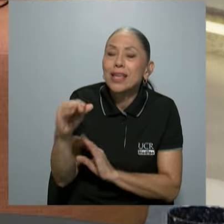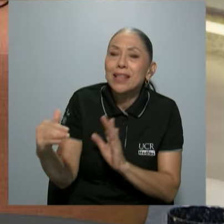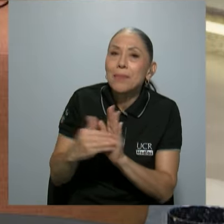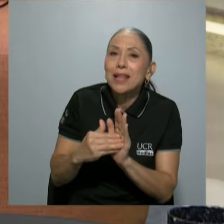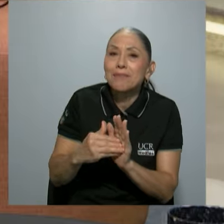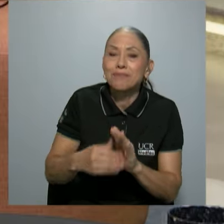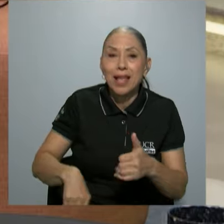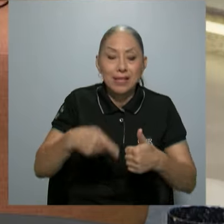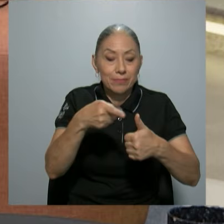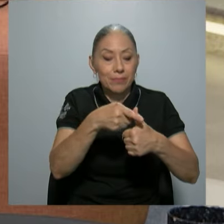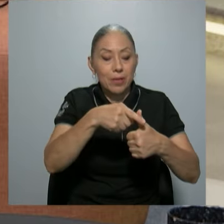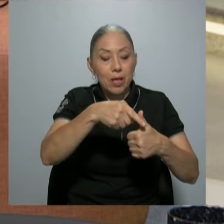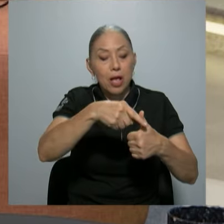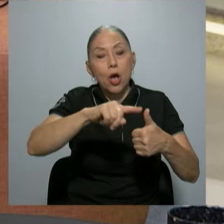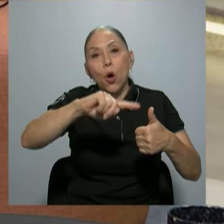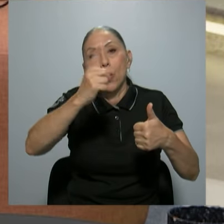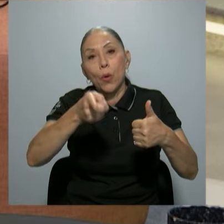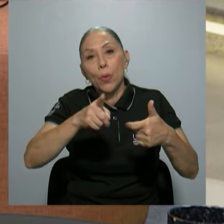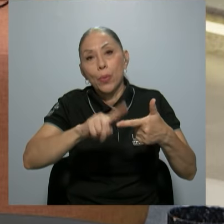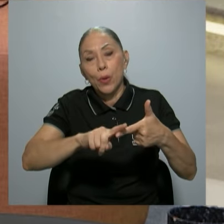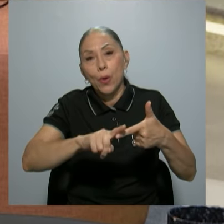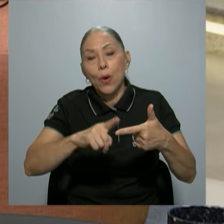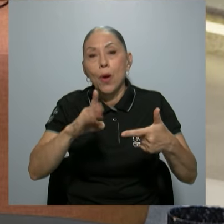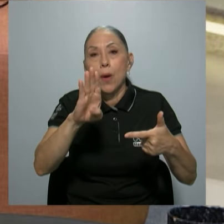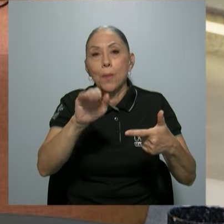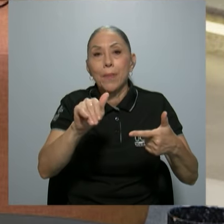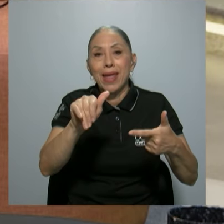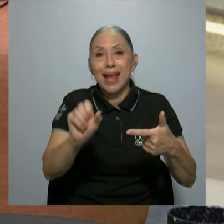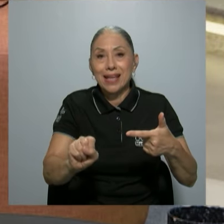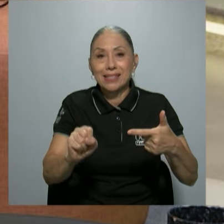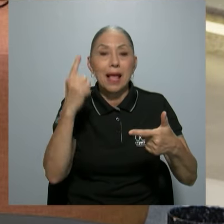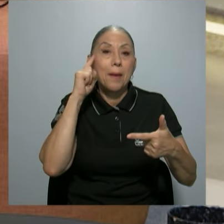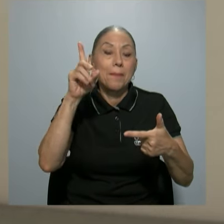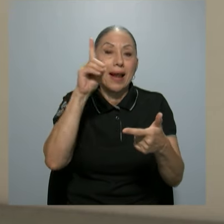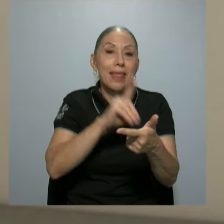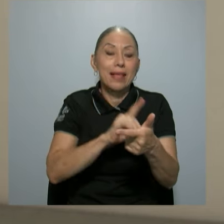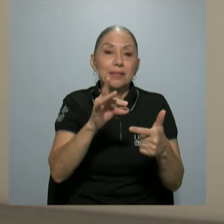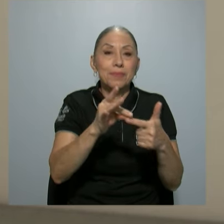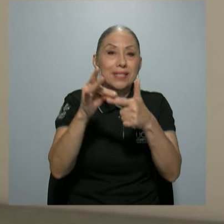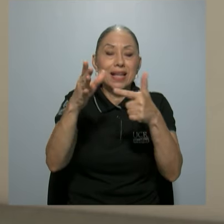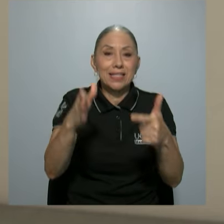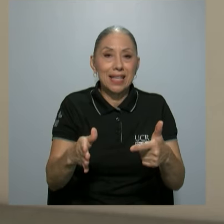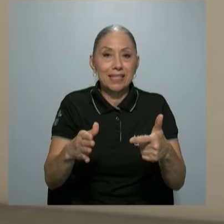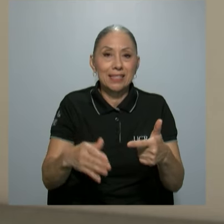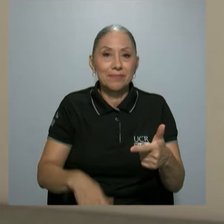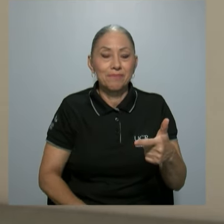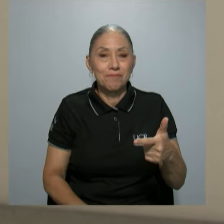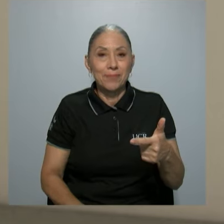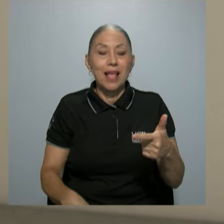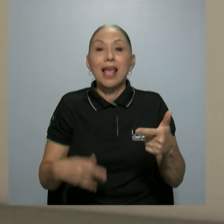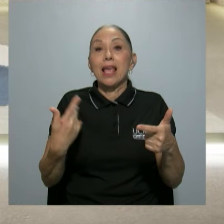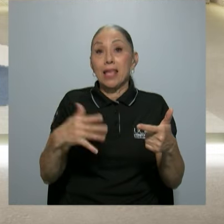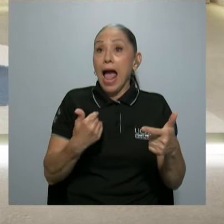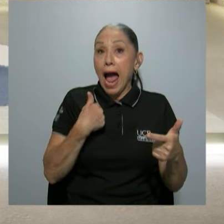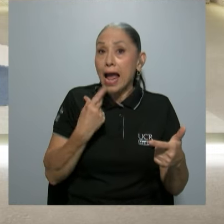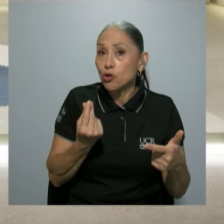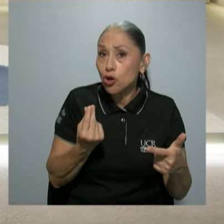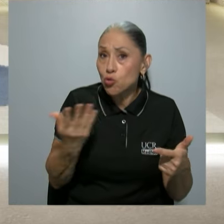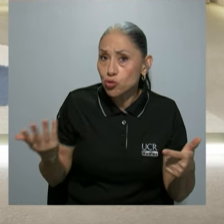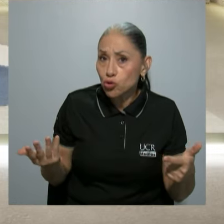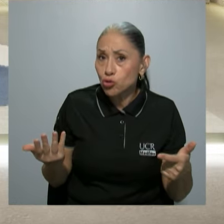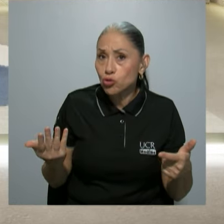becas para especialistas, porque el problema de las listas de espera en gran medida es un problema de especialistas. Pero becas también para, de campos. Que además hay los recursos. No me digan que es que